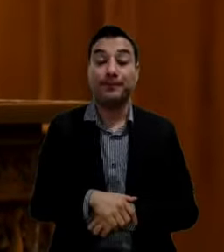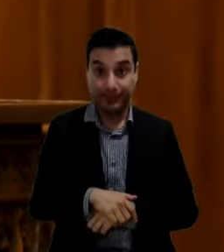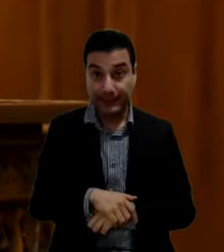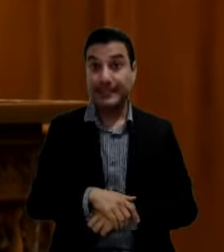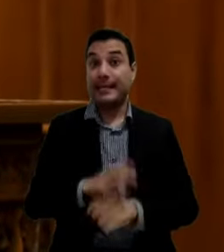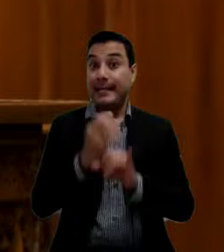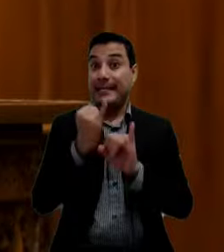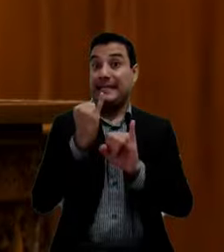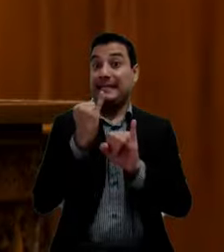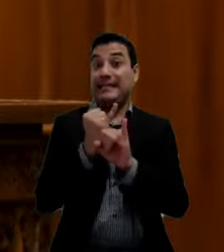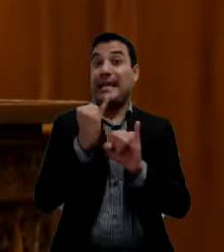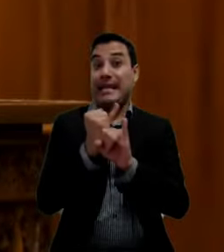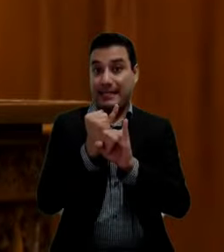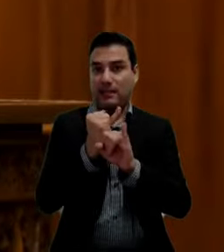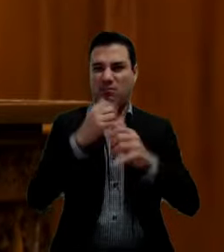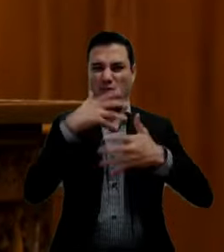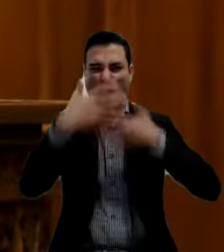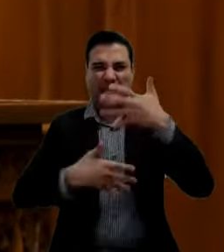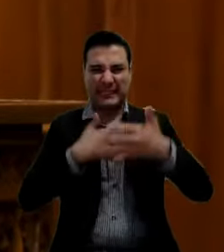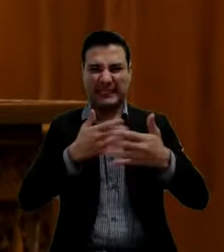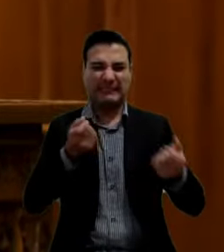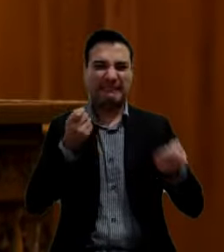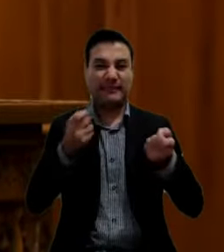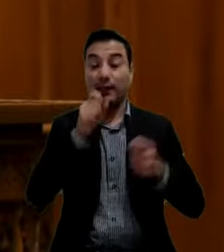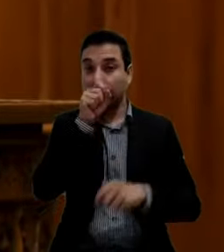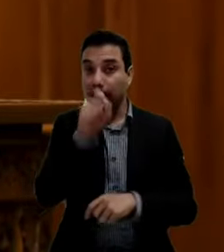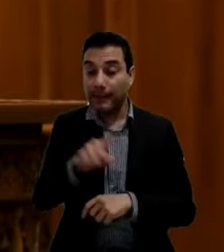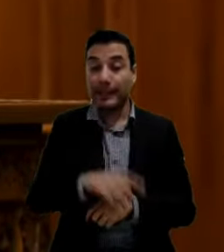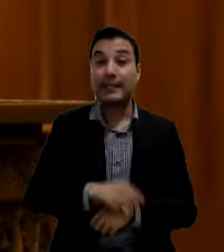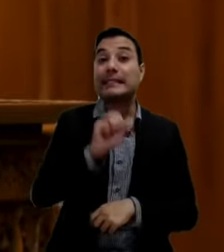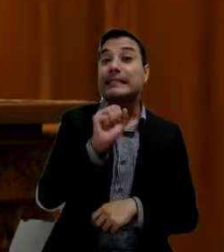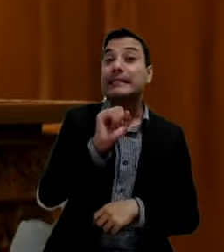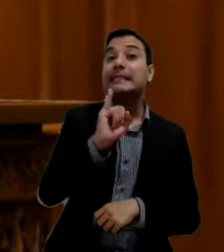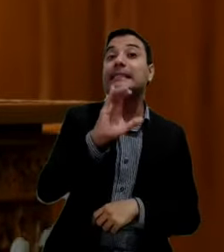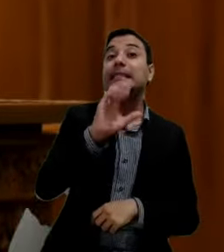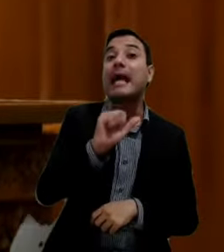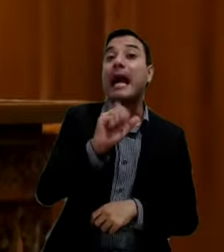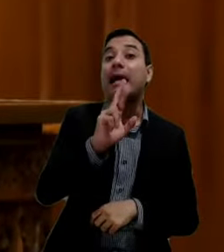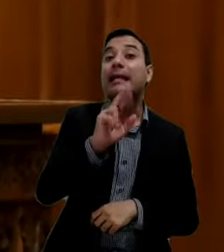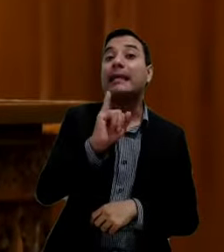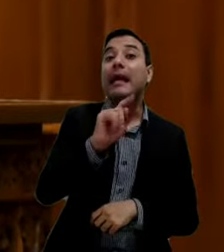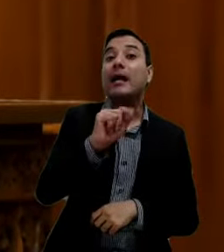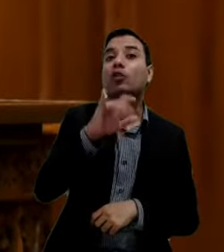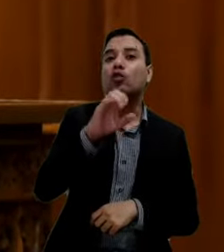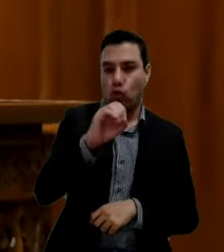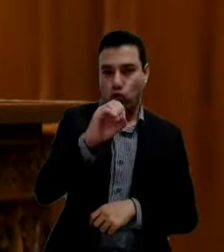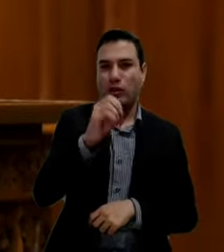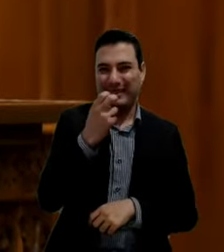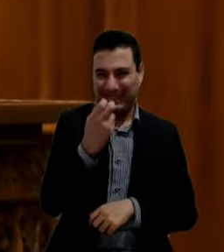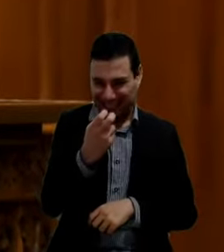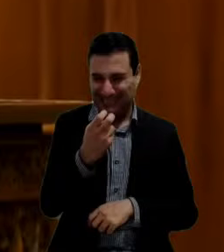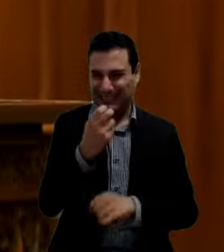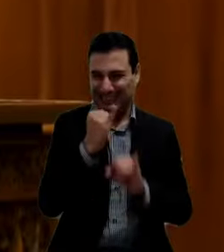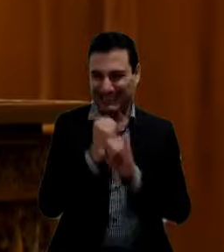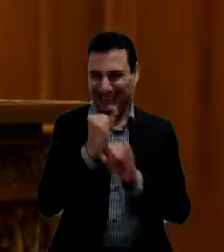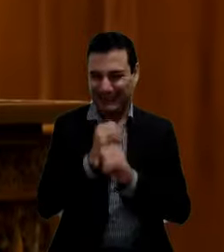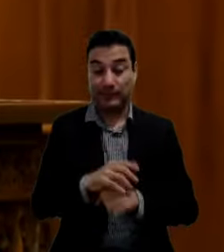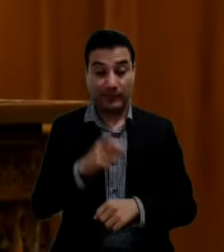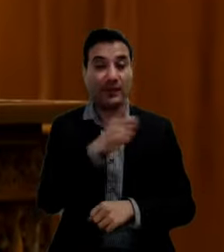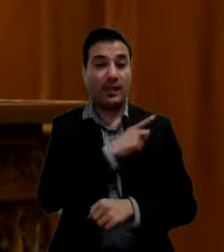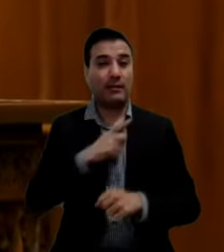género, así como el denominado sicariato digital, es un tema de gran relevancia, debido a que hoy en día